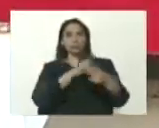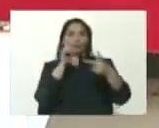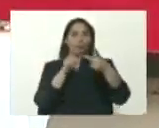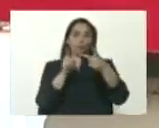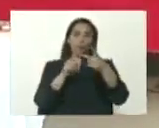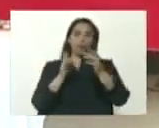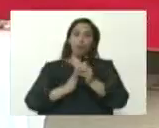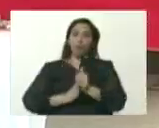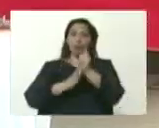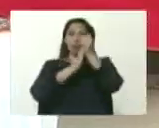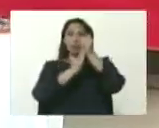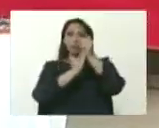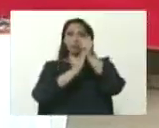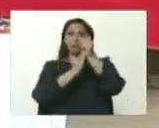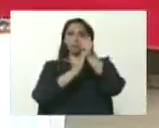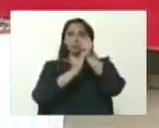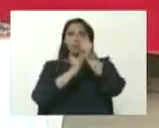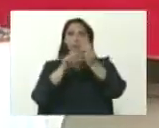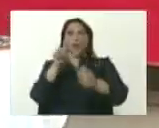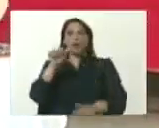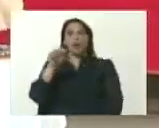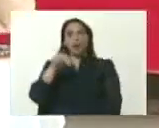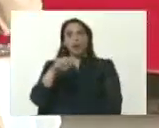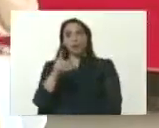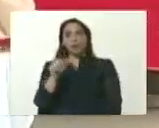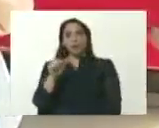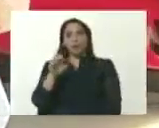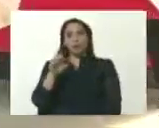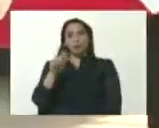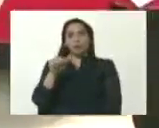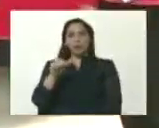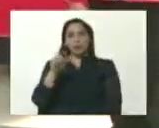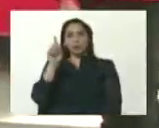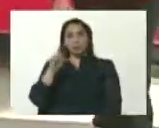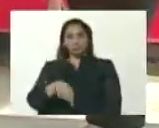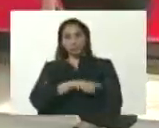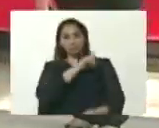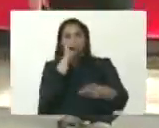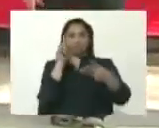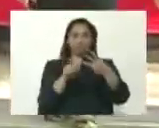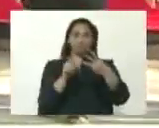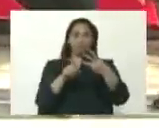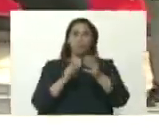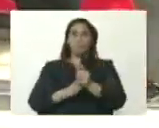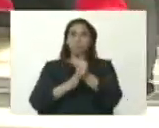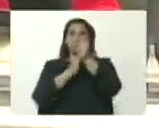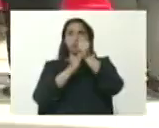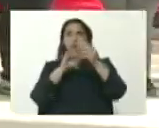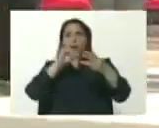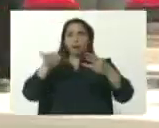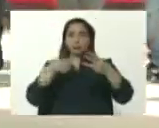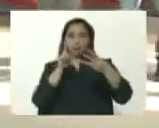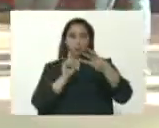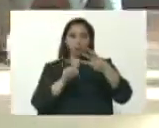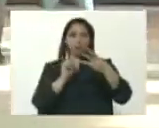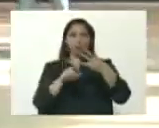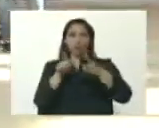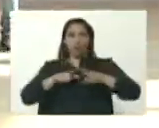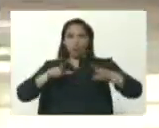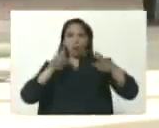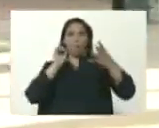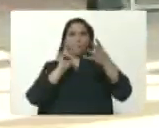lideresa de Landaeta, Sonia Vázquez. La lideresa de Jacinto Lara, Delia